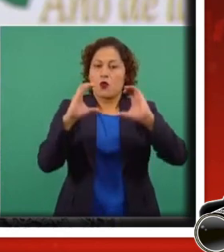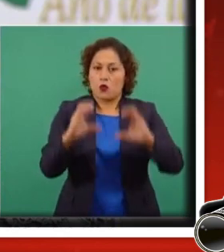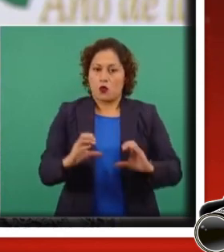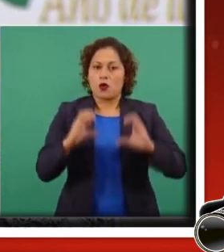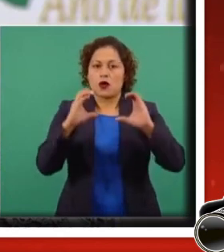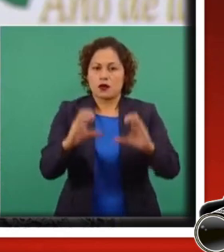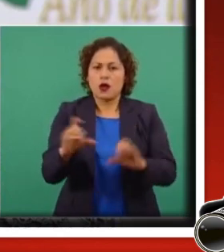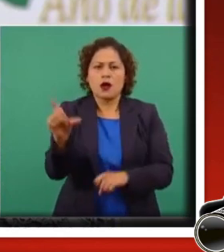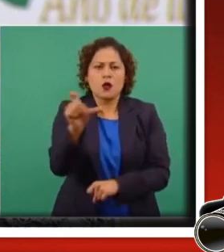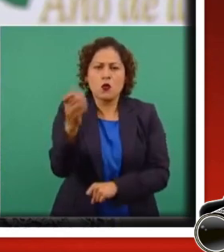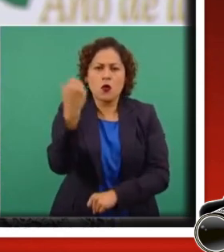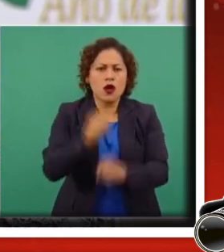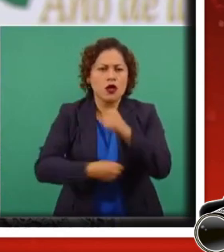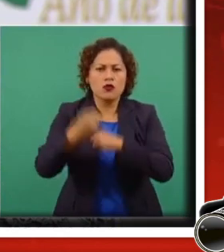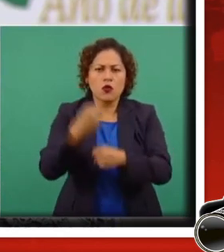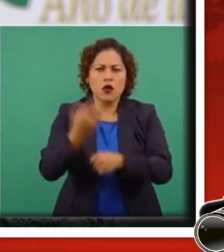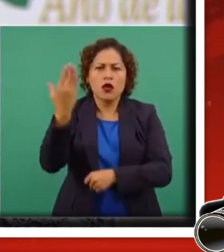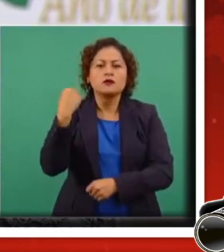en